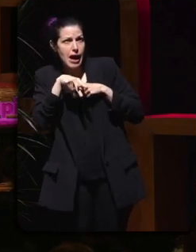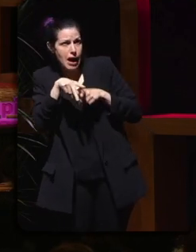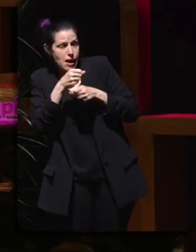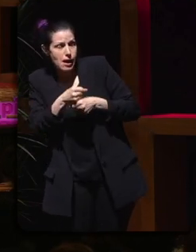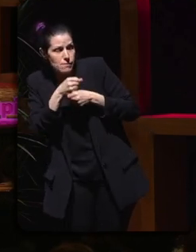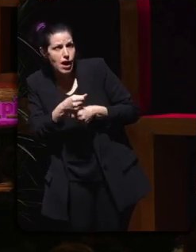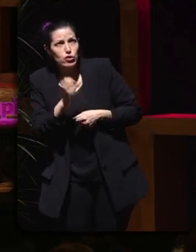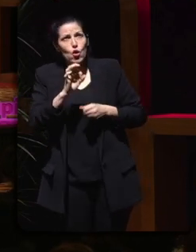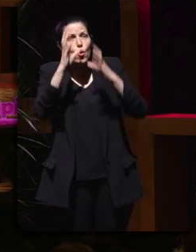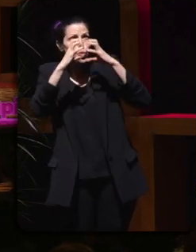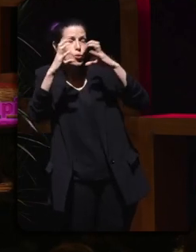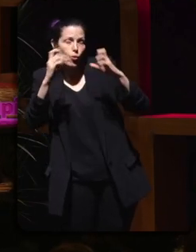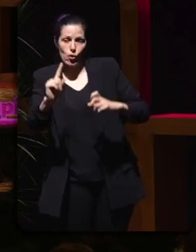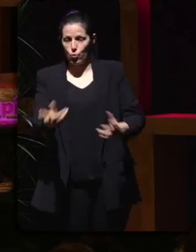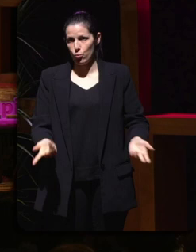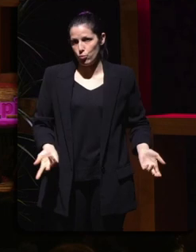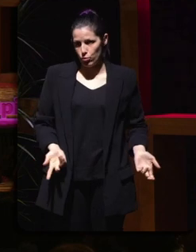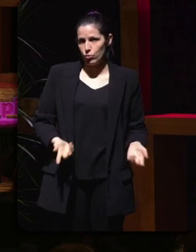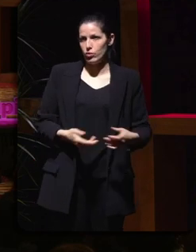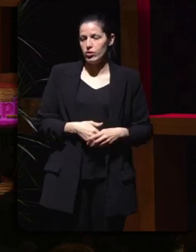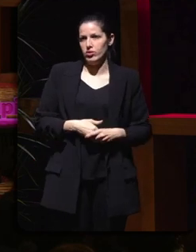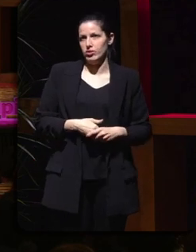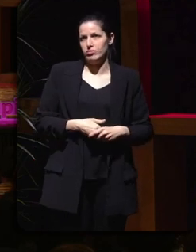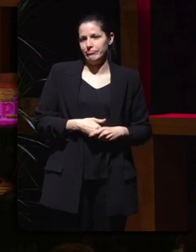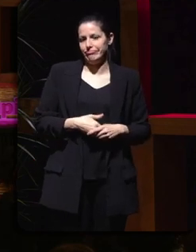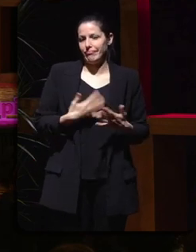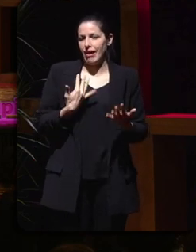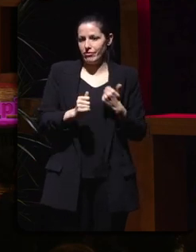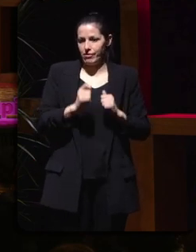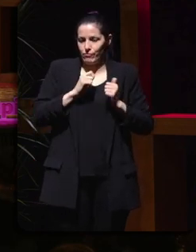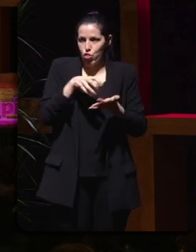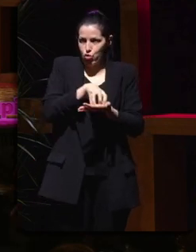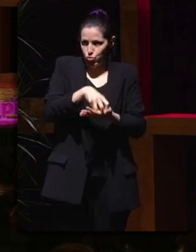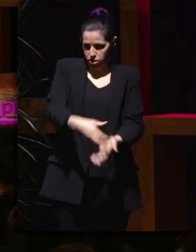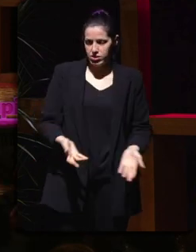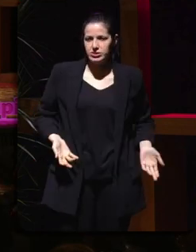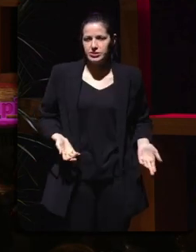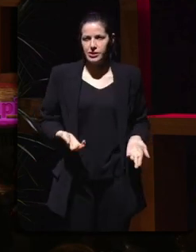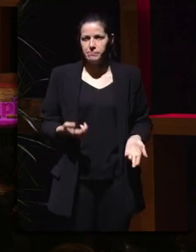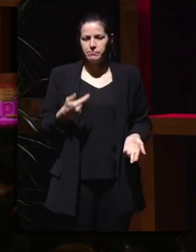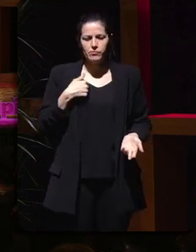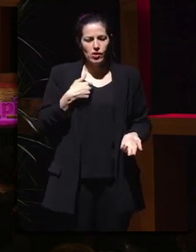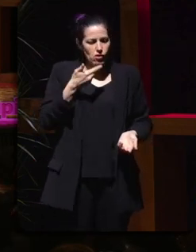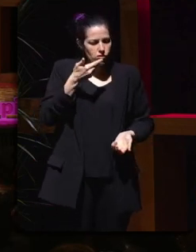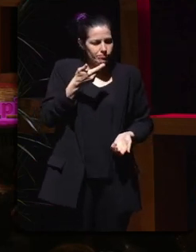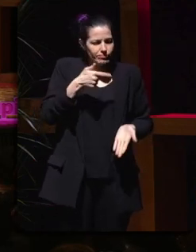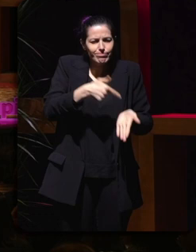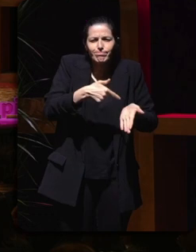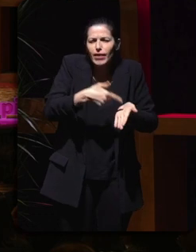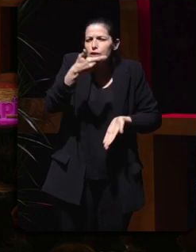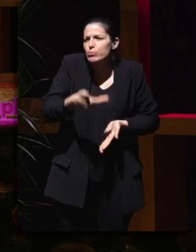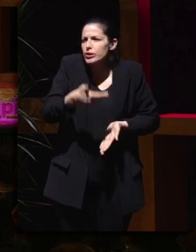no Así que hay un montón de dudas y tú no tienes cosas más importantes que reivindicar